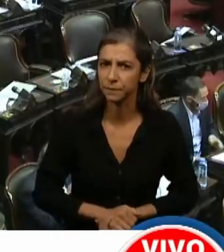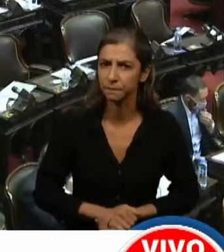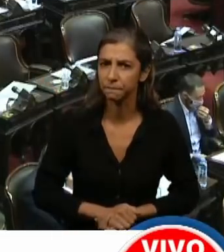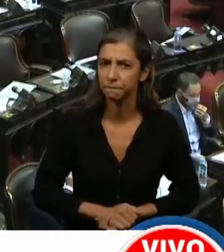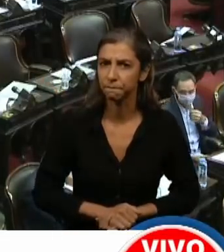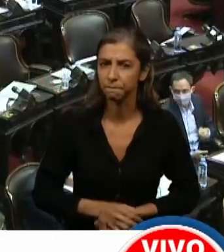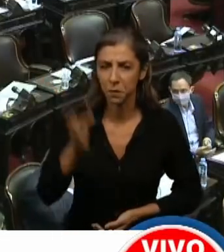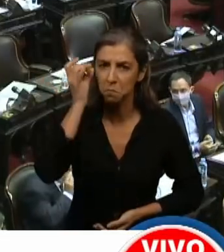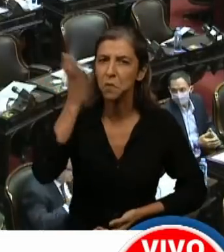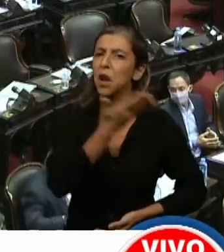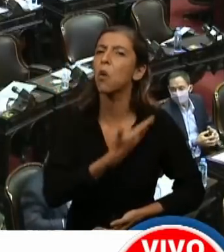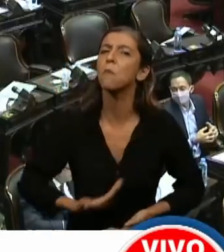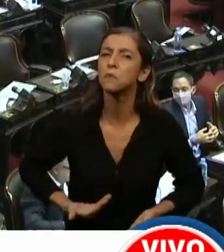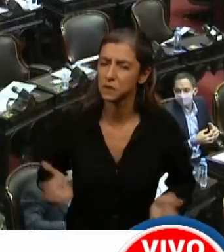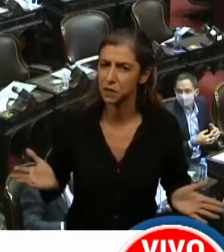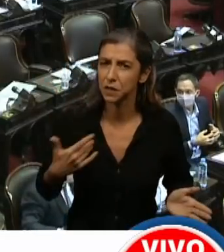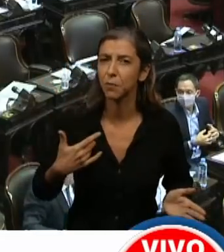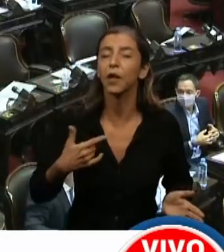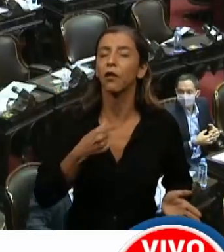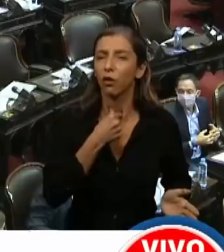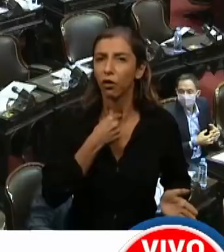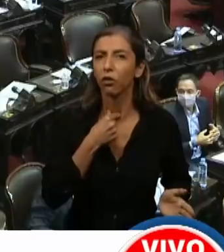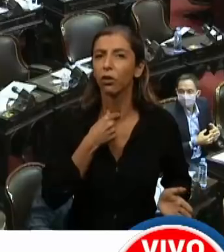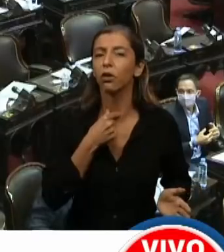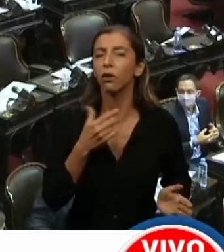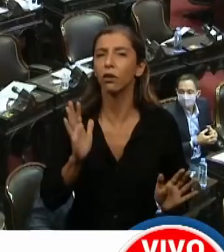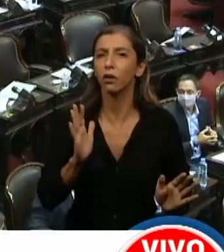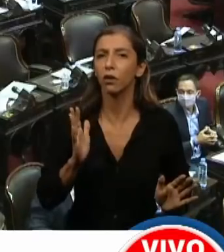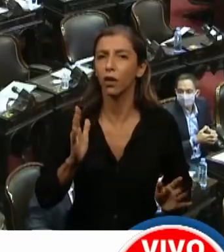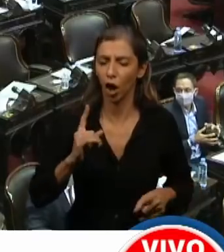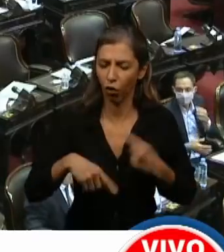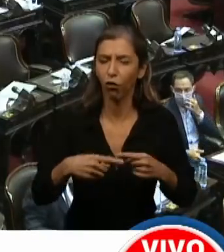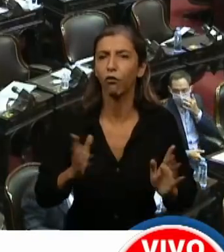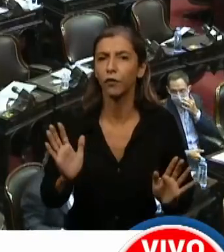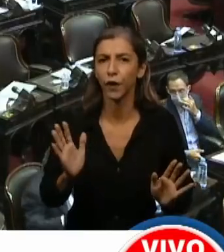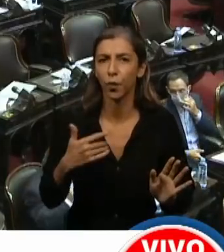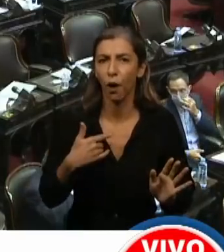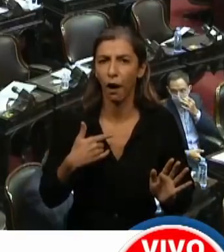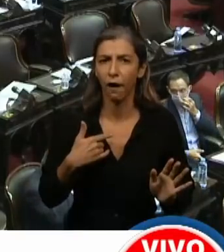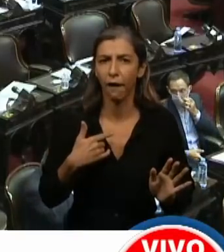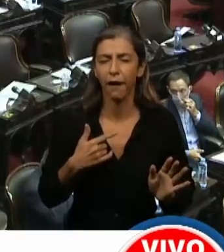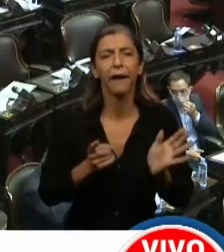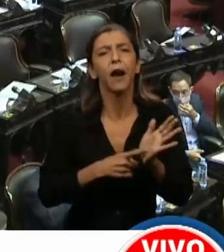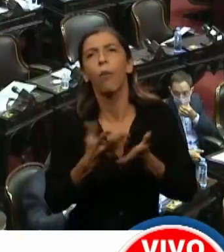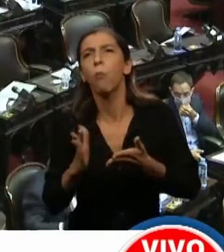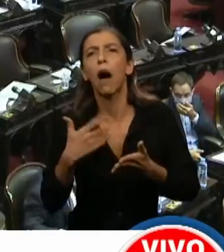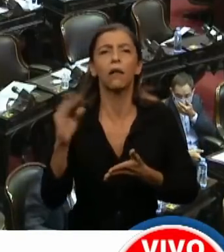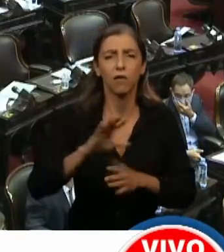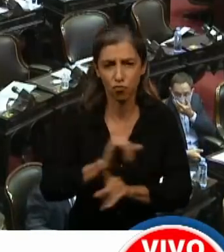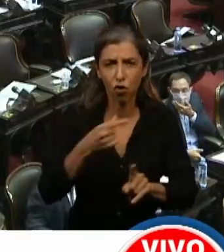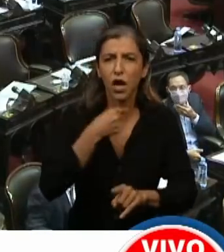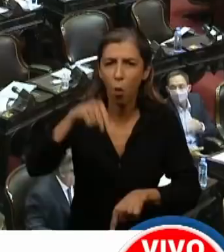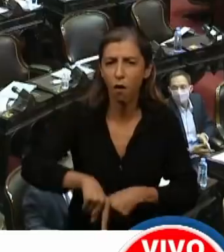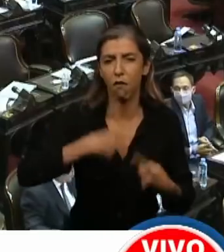Perdóneme, presidente, porque si no voy a agregar un apartamiento del reglamento por los minutos que faltan. No han pasado cosas menores